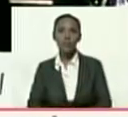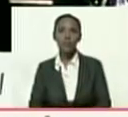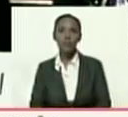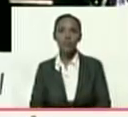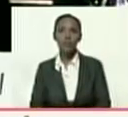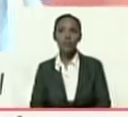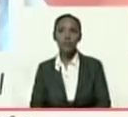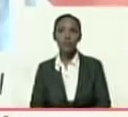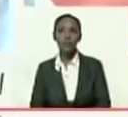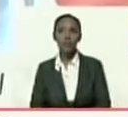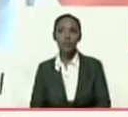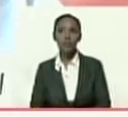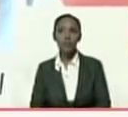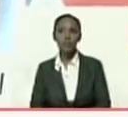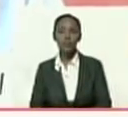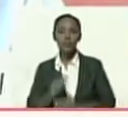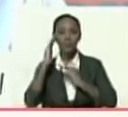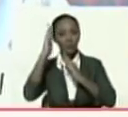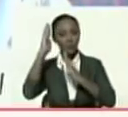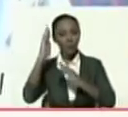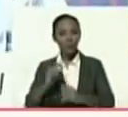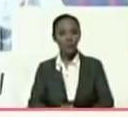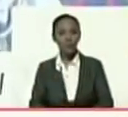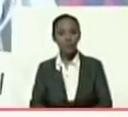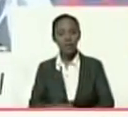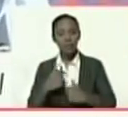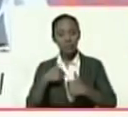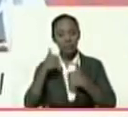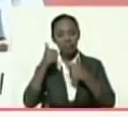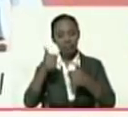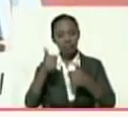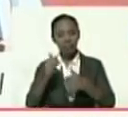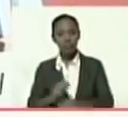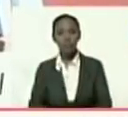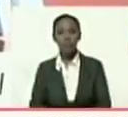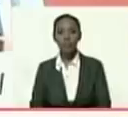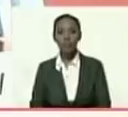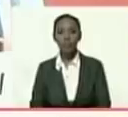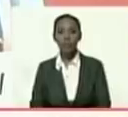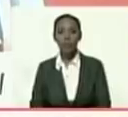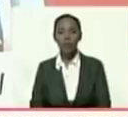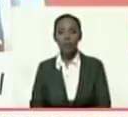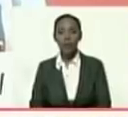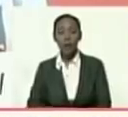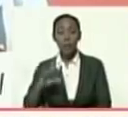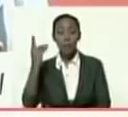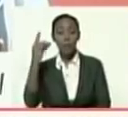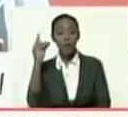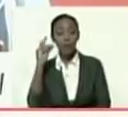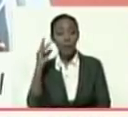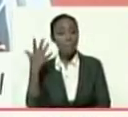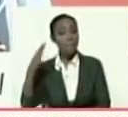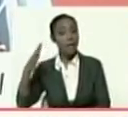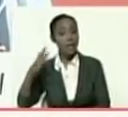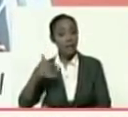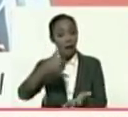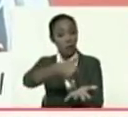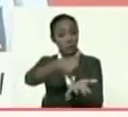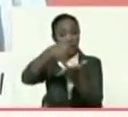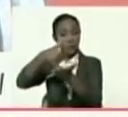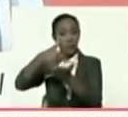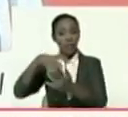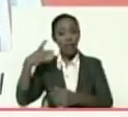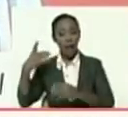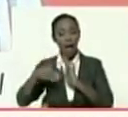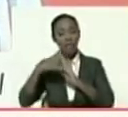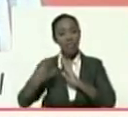Hola. ¿Cómo está, señora Madeleine? Muy bien. Bolivia pareciera ser el trofeo de guerra de la derecha latinoamericana. Hemos